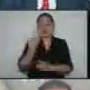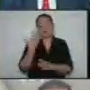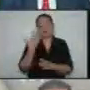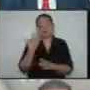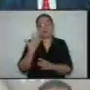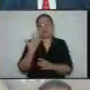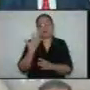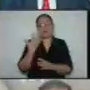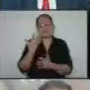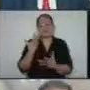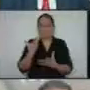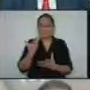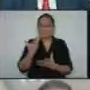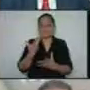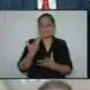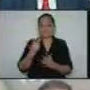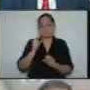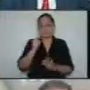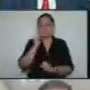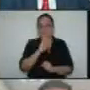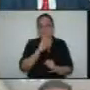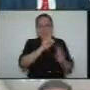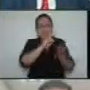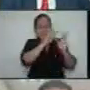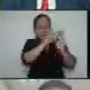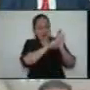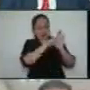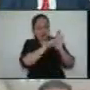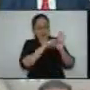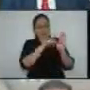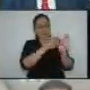en una nueva, hablando de Netflix y de series